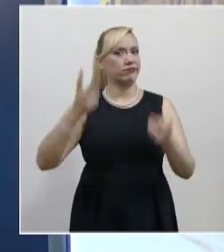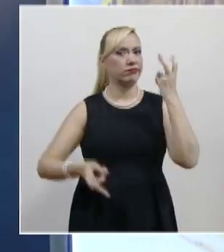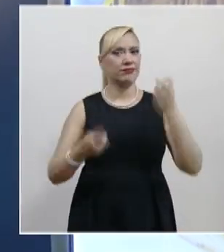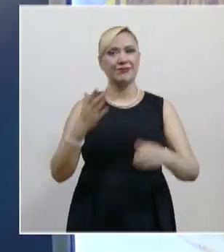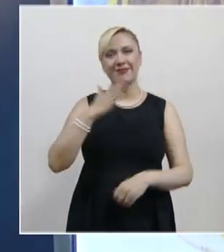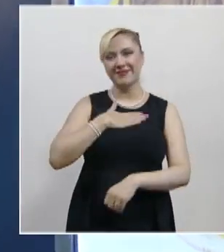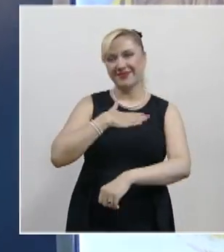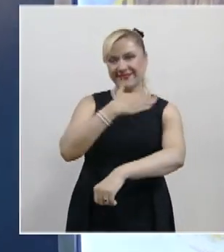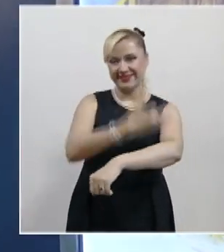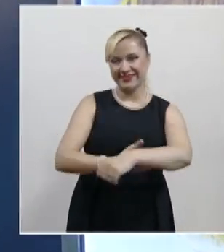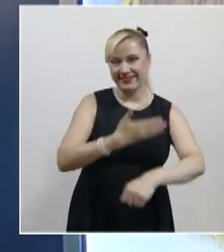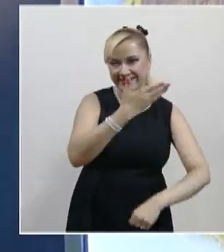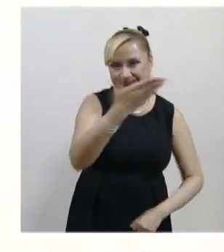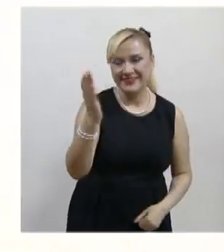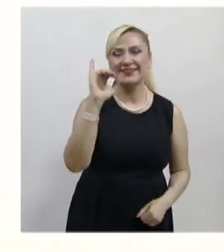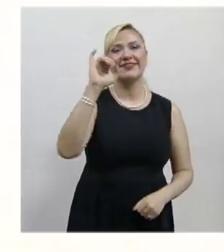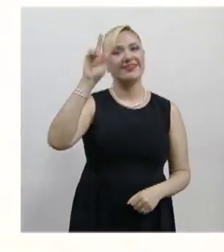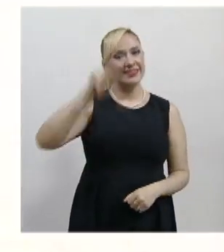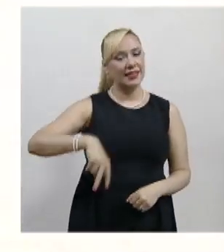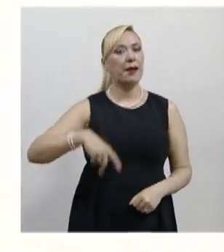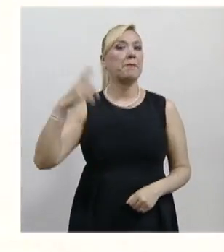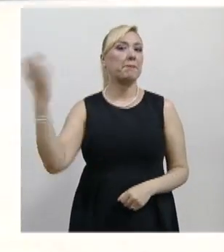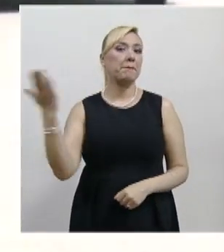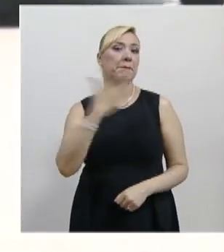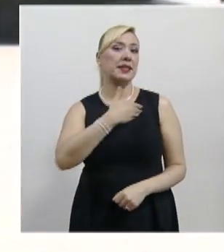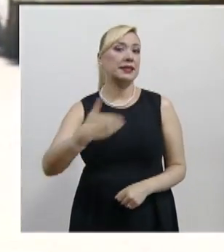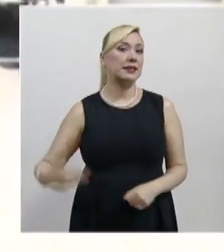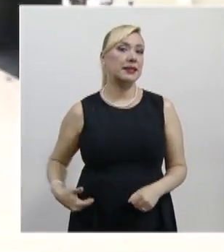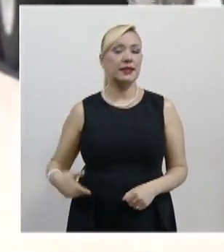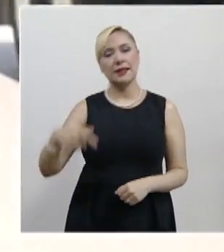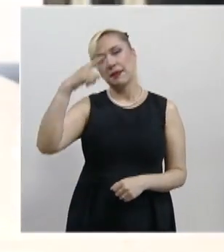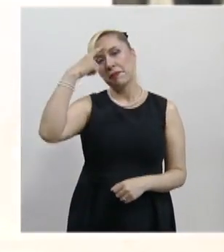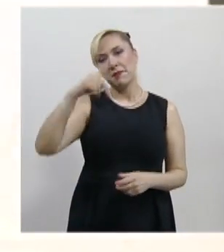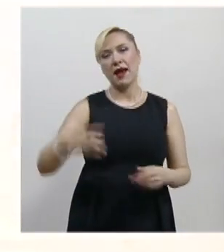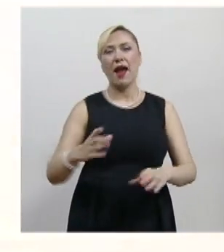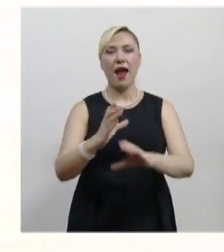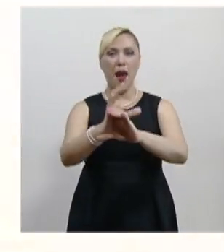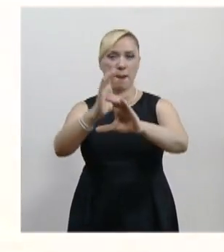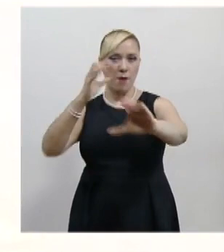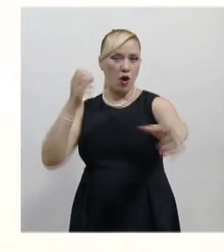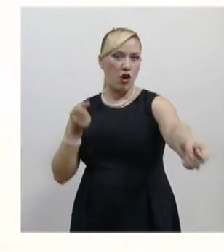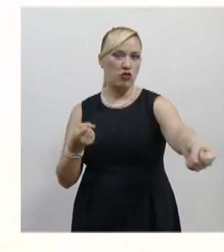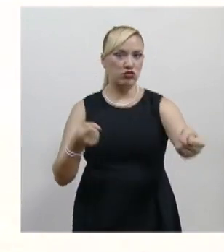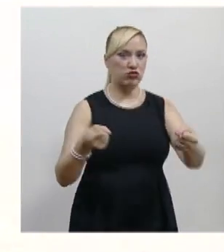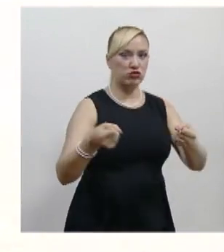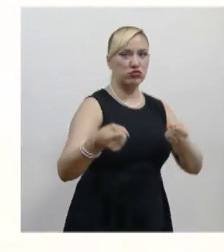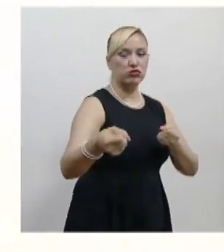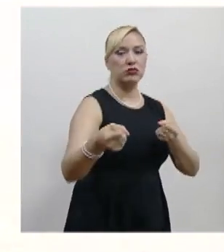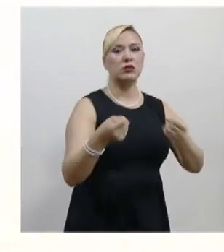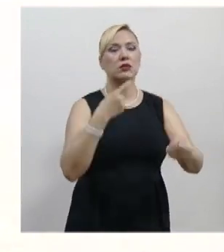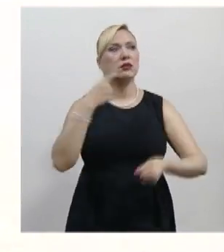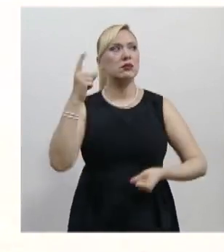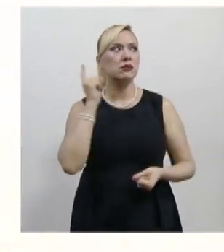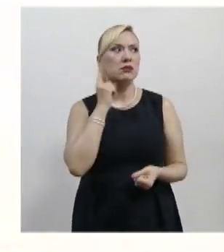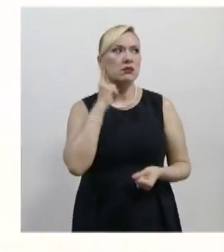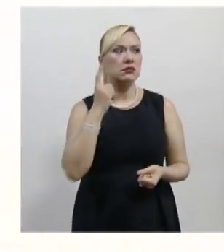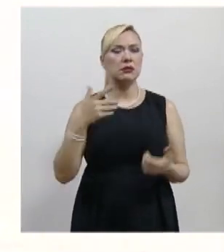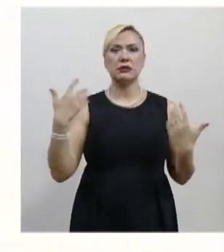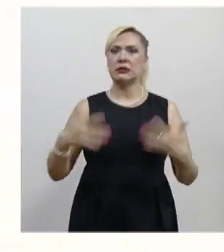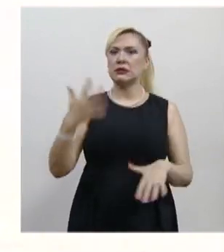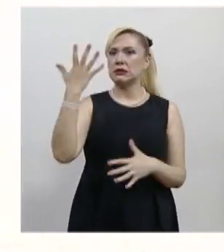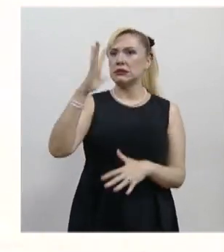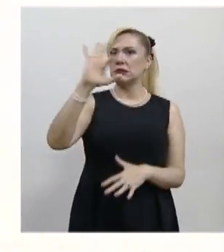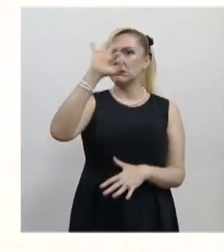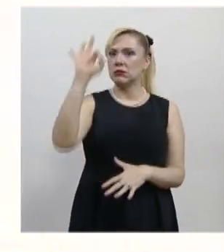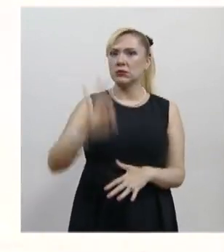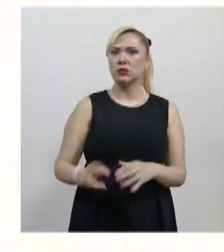¿Qué tal? Muy buenas tardes. Te comento que el presidente de la Cámara Nacional de Autotransporte de Carga indicó que ante el incremento de un